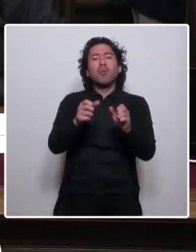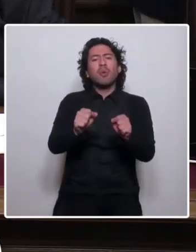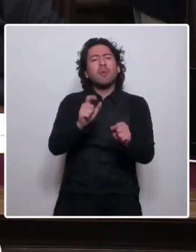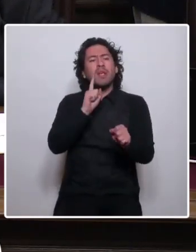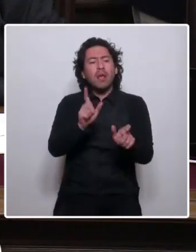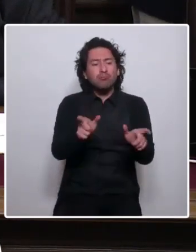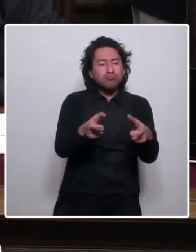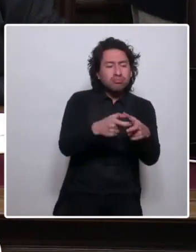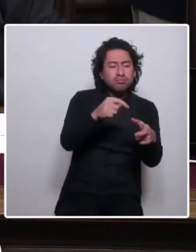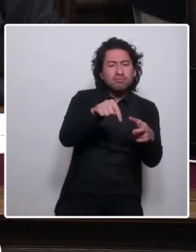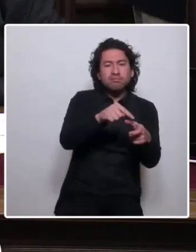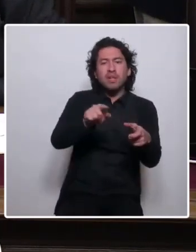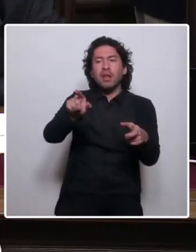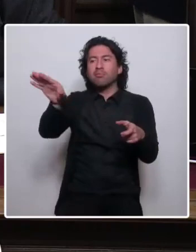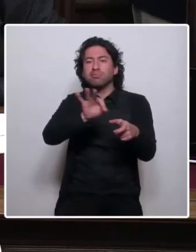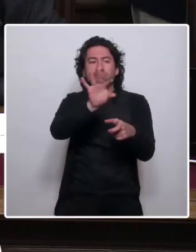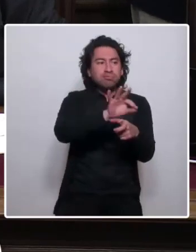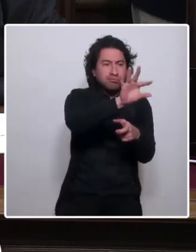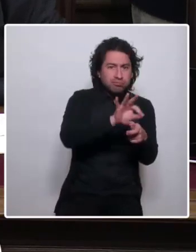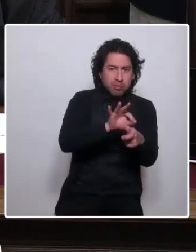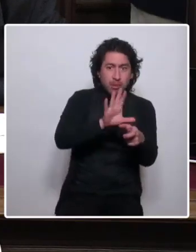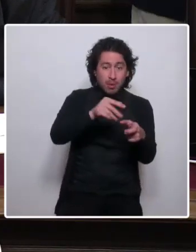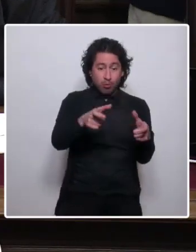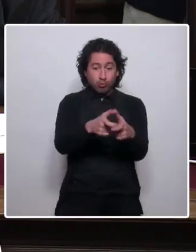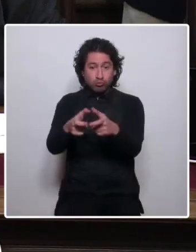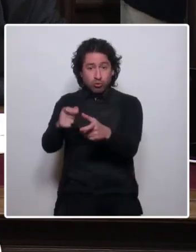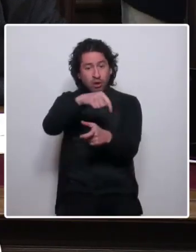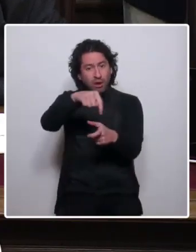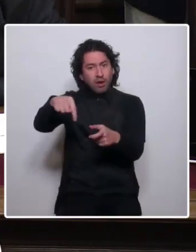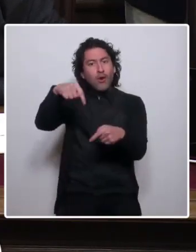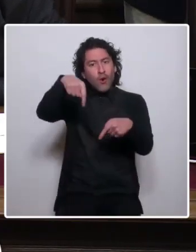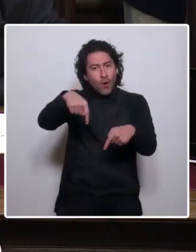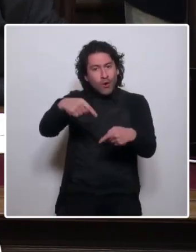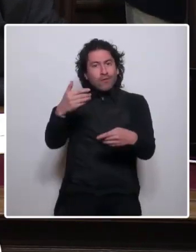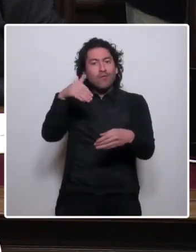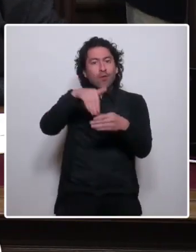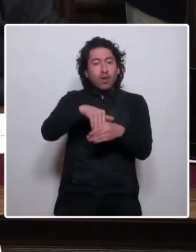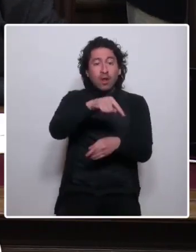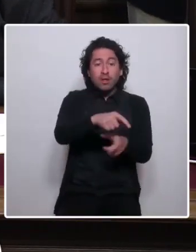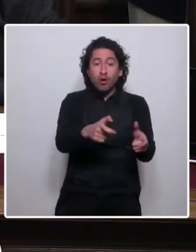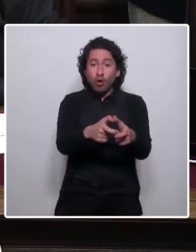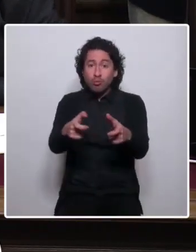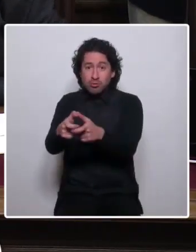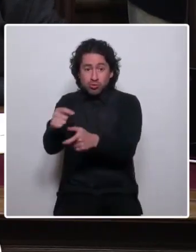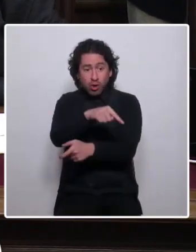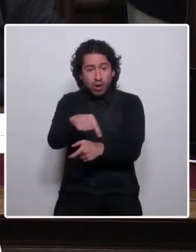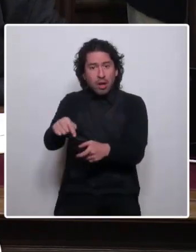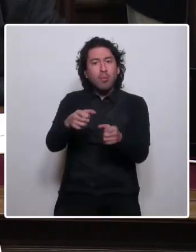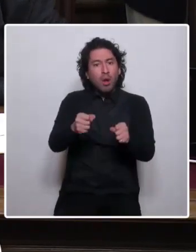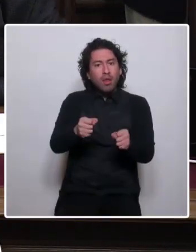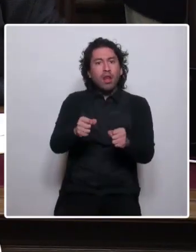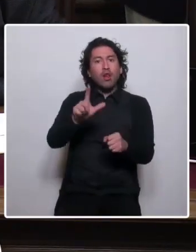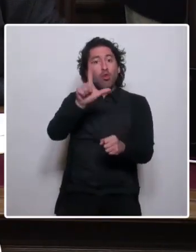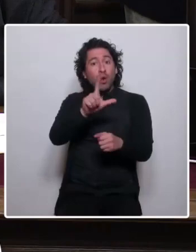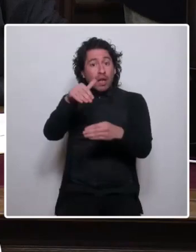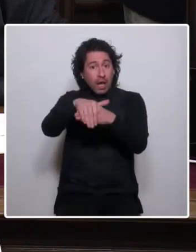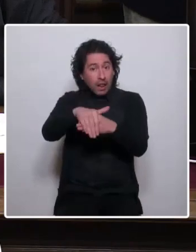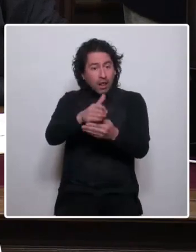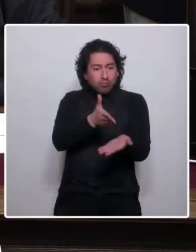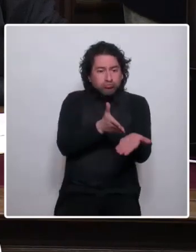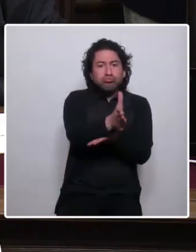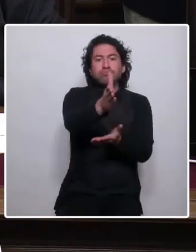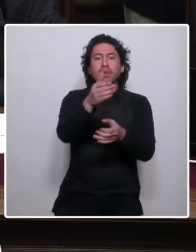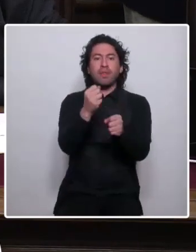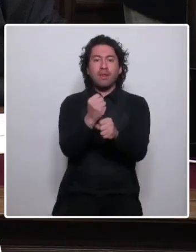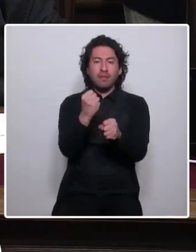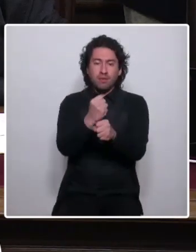integrantes de las comisiones que hoy votamos, esas comisiones podrían sesionar el lunes en la tarde.